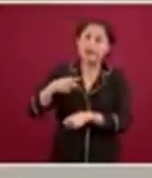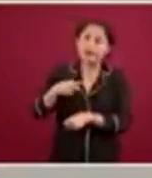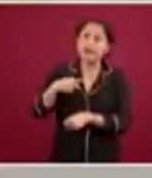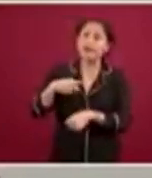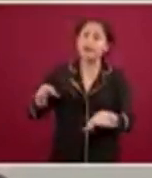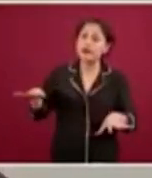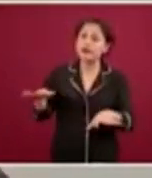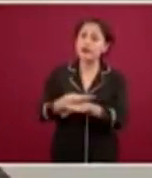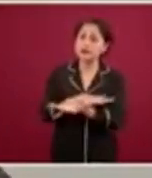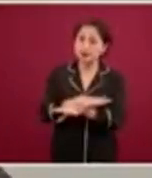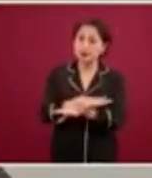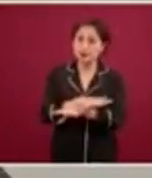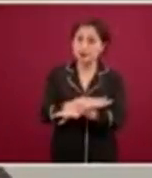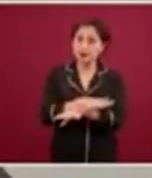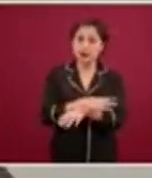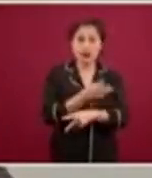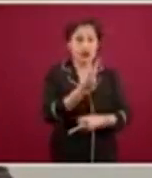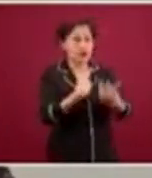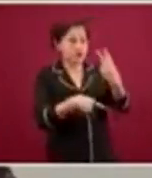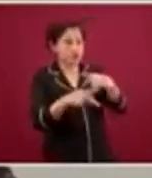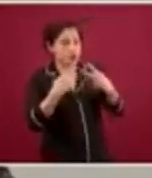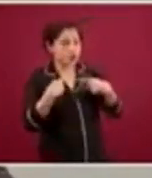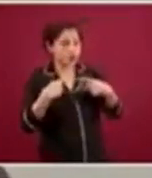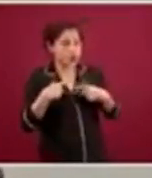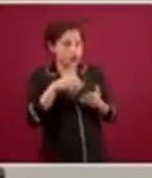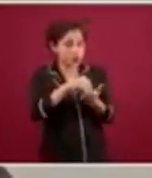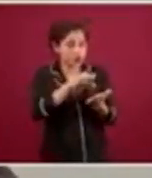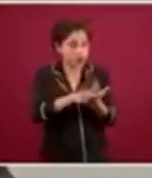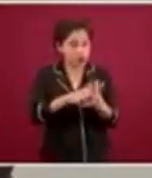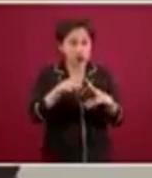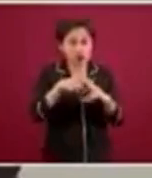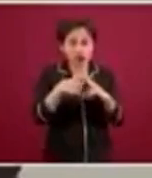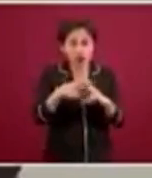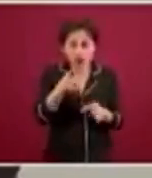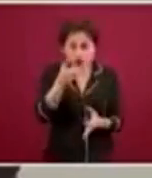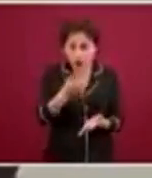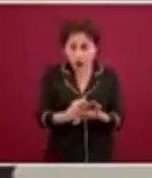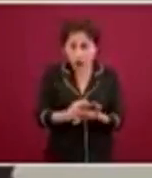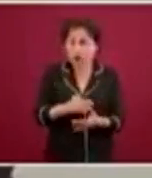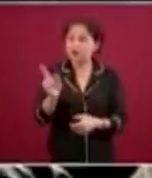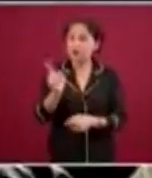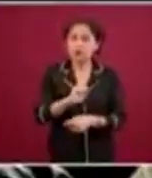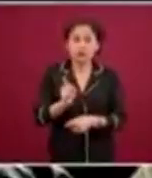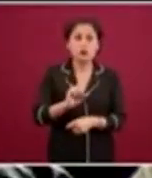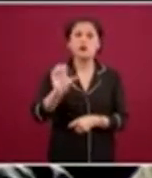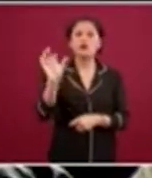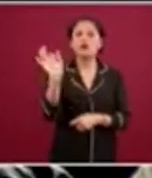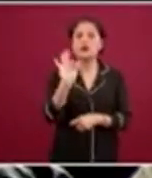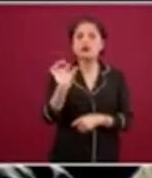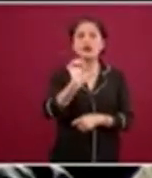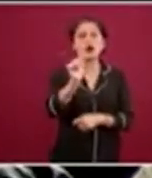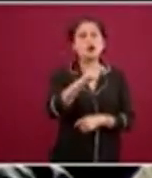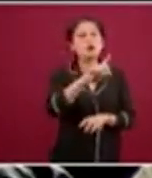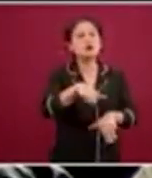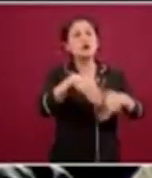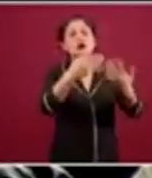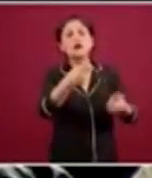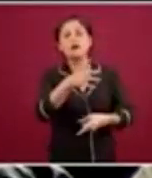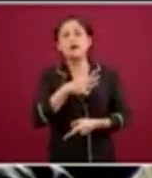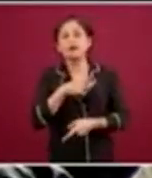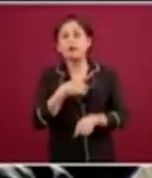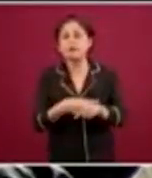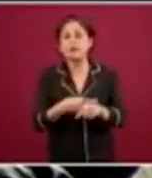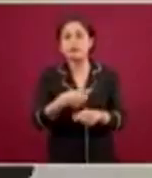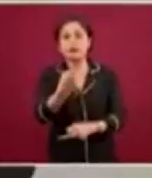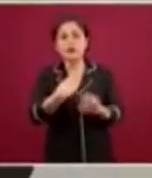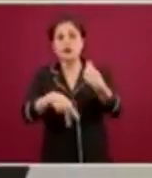no es solamente idéntico que el de méxico pero por un número parecido 10-12 casos no observados por cada uno